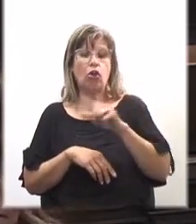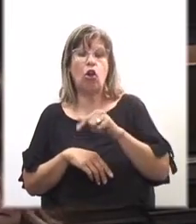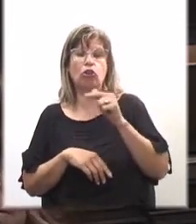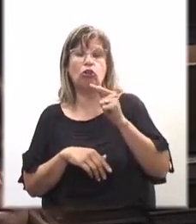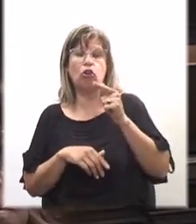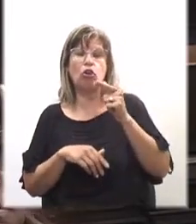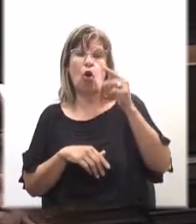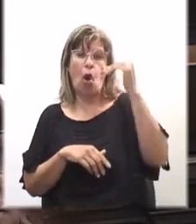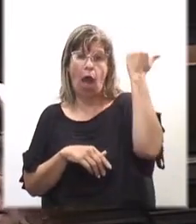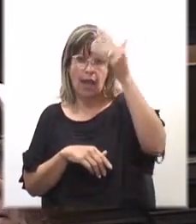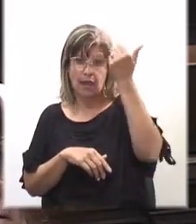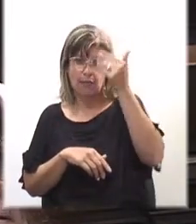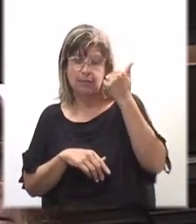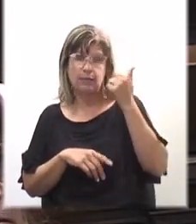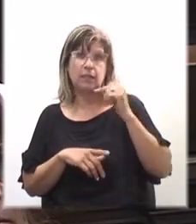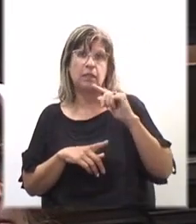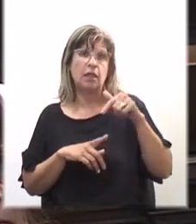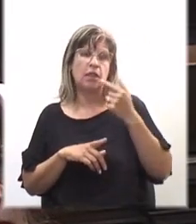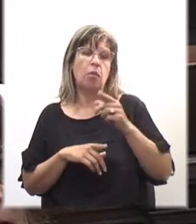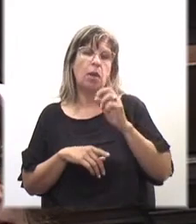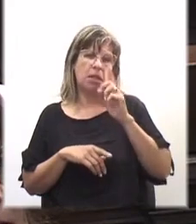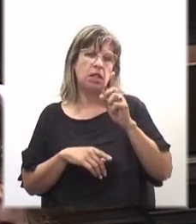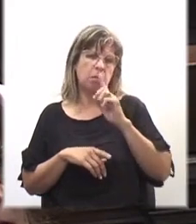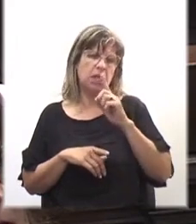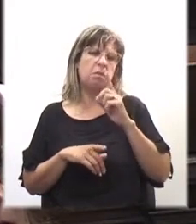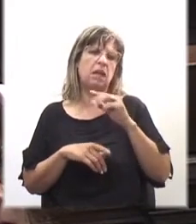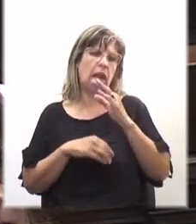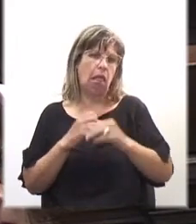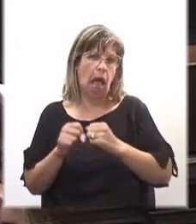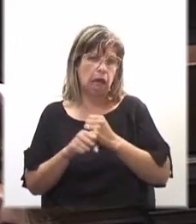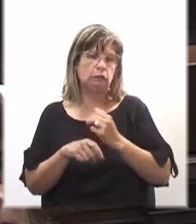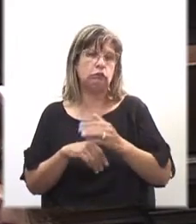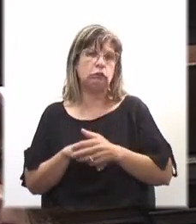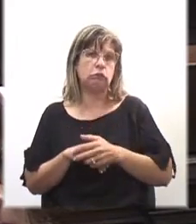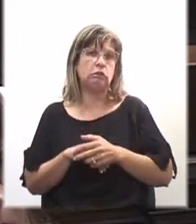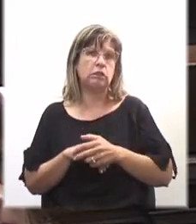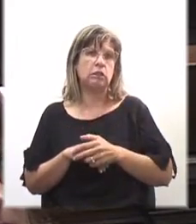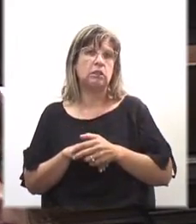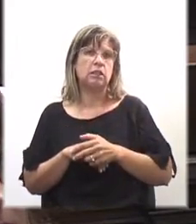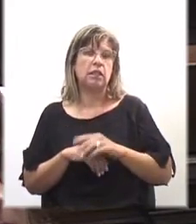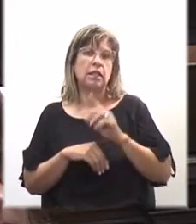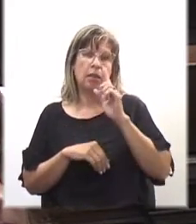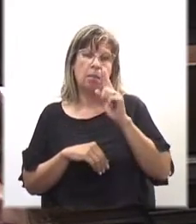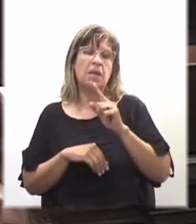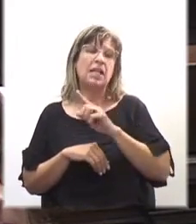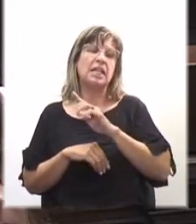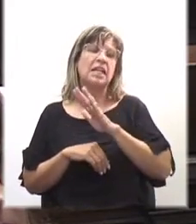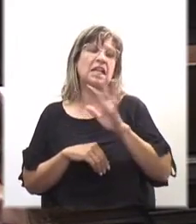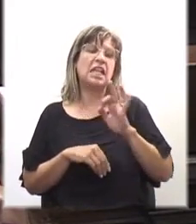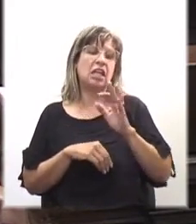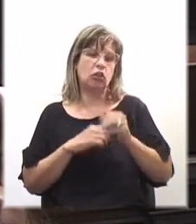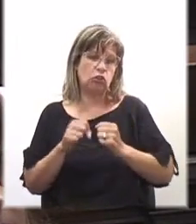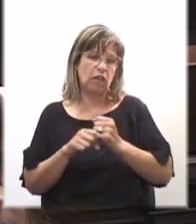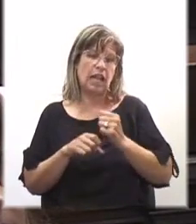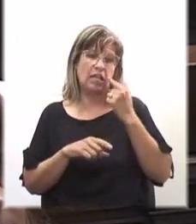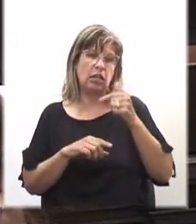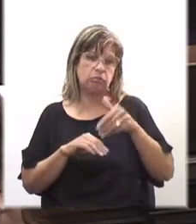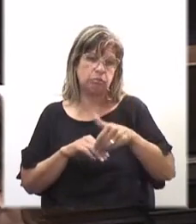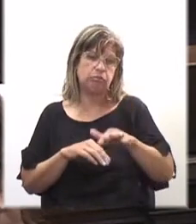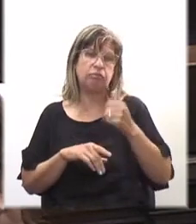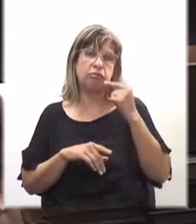Pero han pasado miles, cientos de años, y del año 1500 en adelante Palestina estuvo sometida al